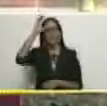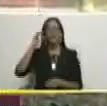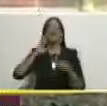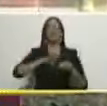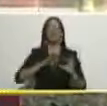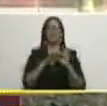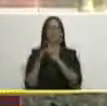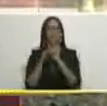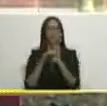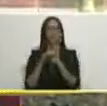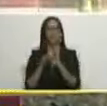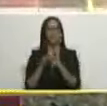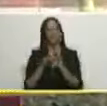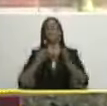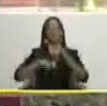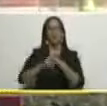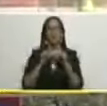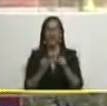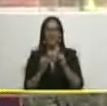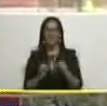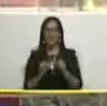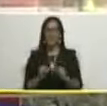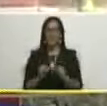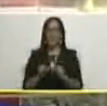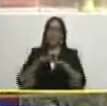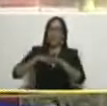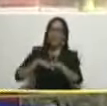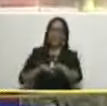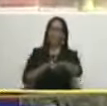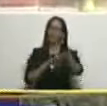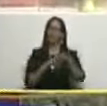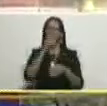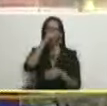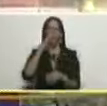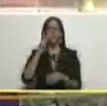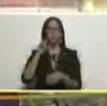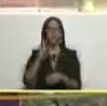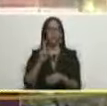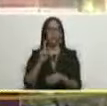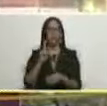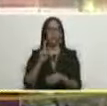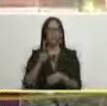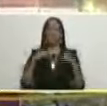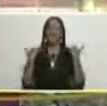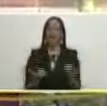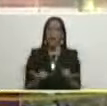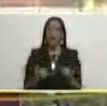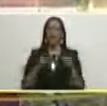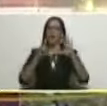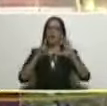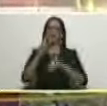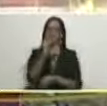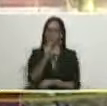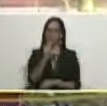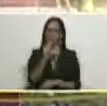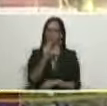unido y vamos a seguir la marcha del siglo XXI. Ahora con las 7T.